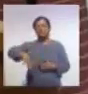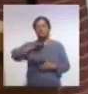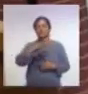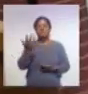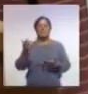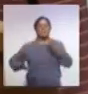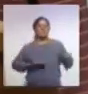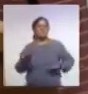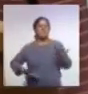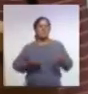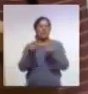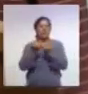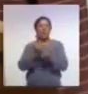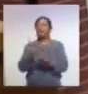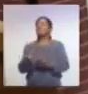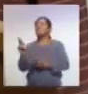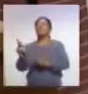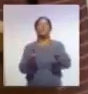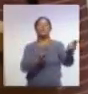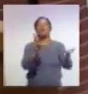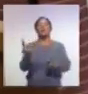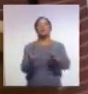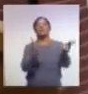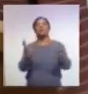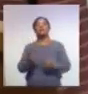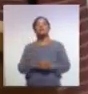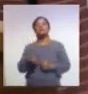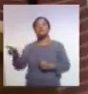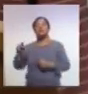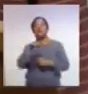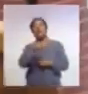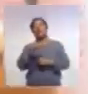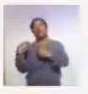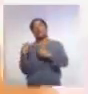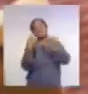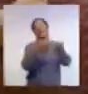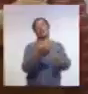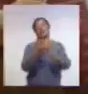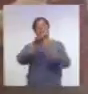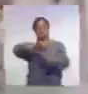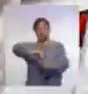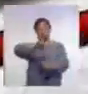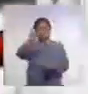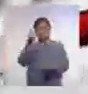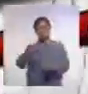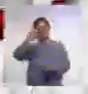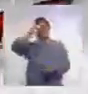con representantes de pueblos originarios de la región que le entregarán el tradicional bastón de mando.